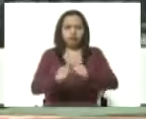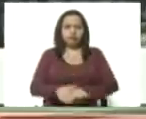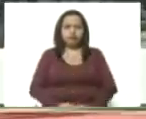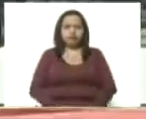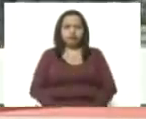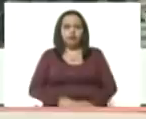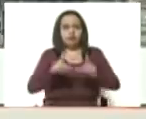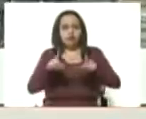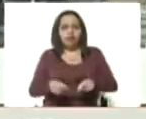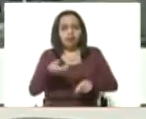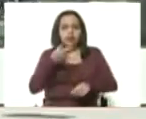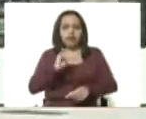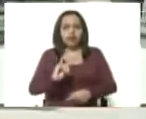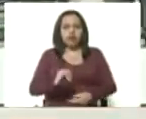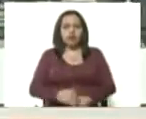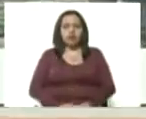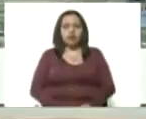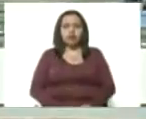También estamos